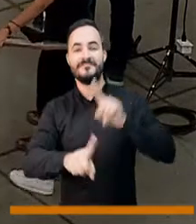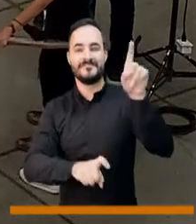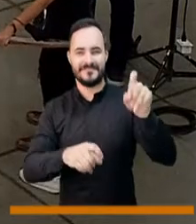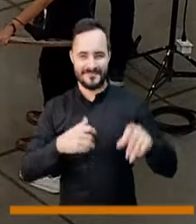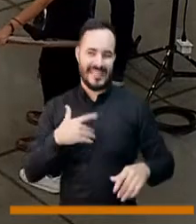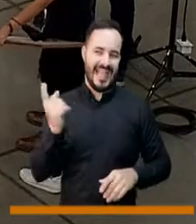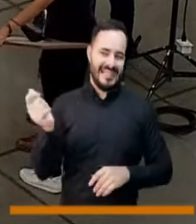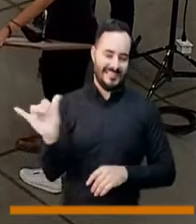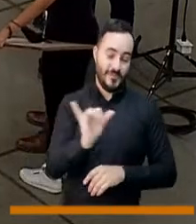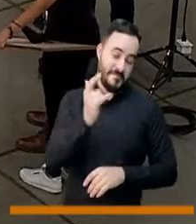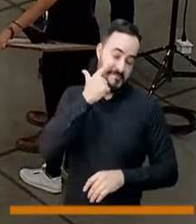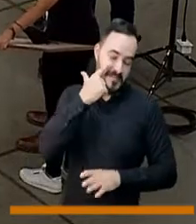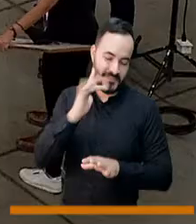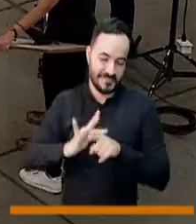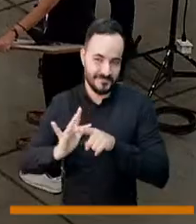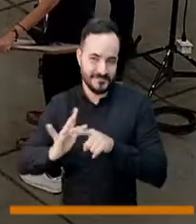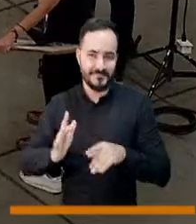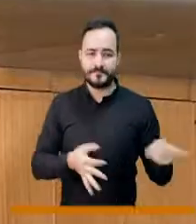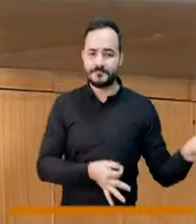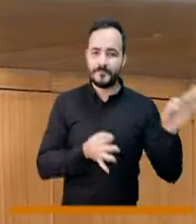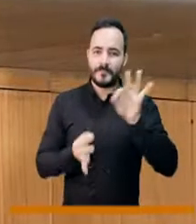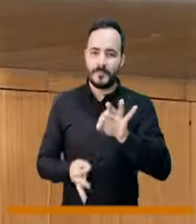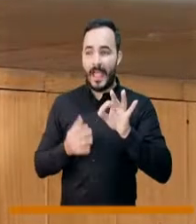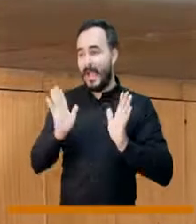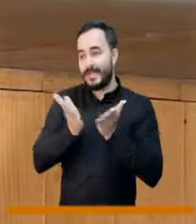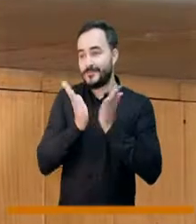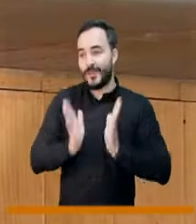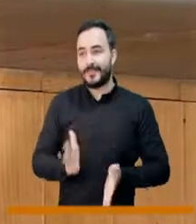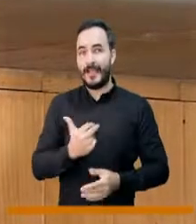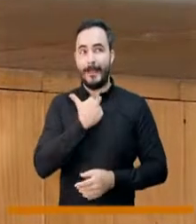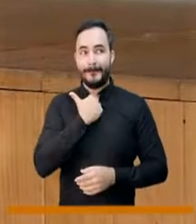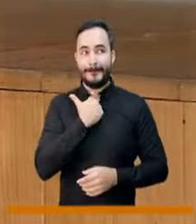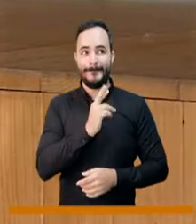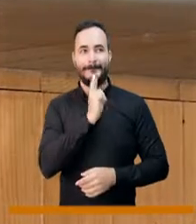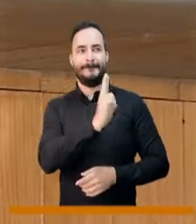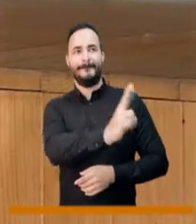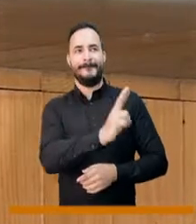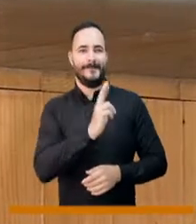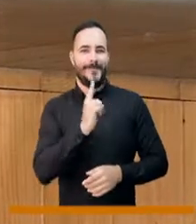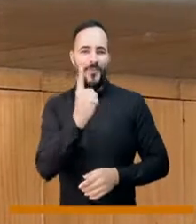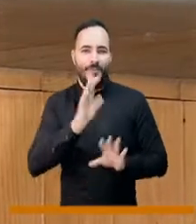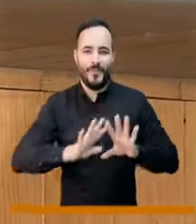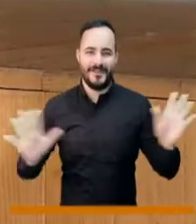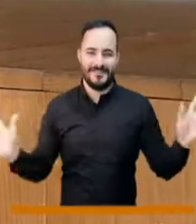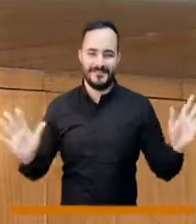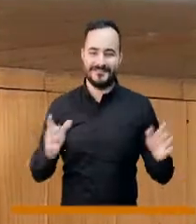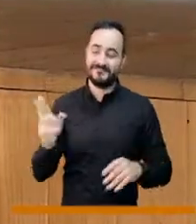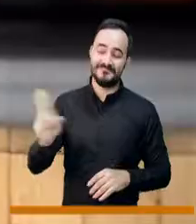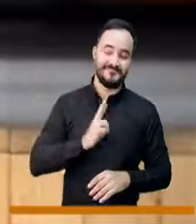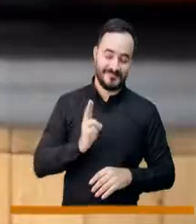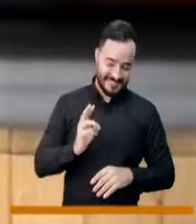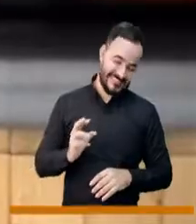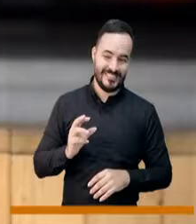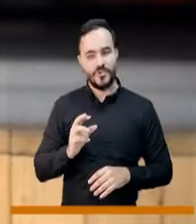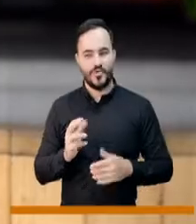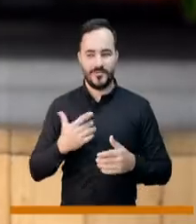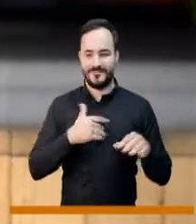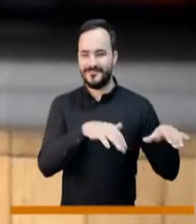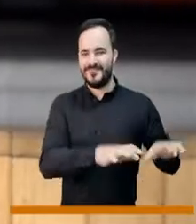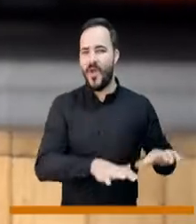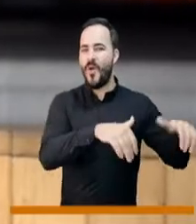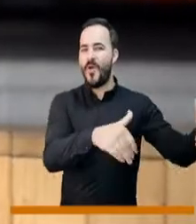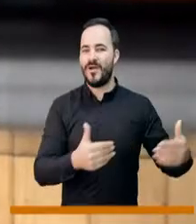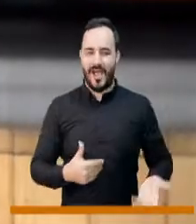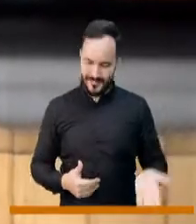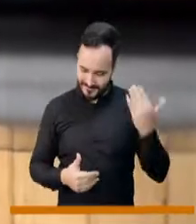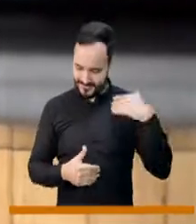gracias. Y bueno, la pregunta, los alumnos no tienen mucha opción de escoger, pero usted sí nos va a decir si quiere que la abramos